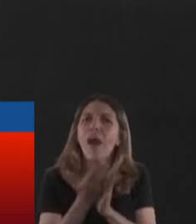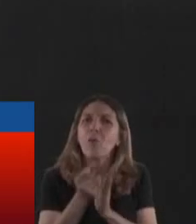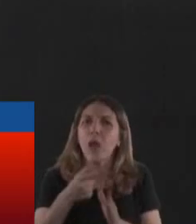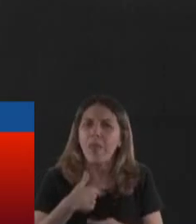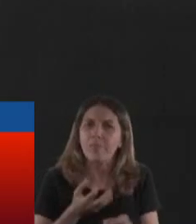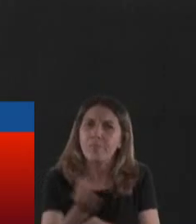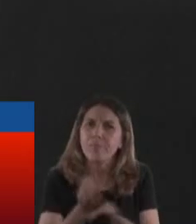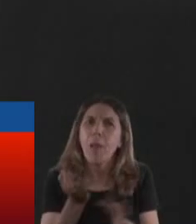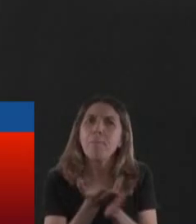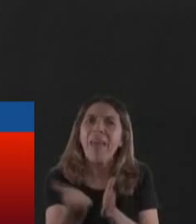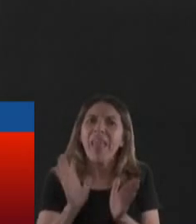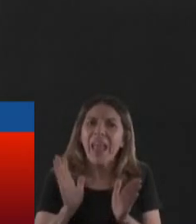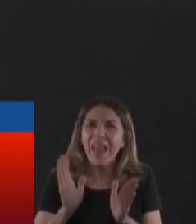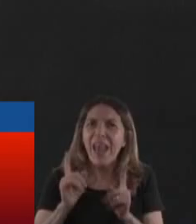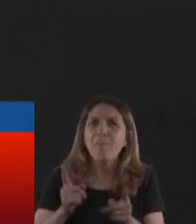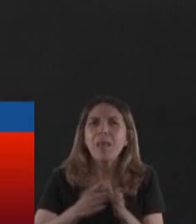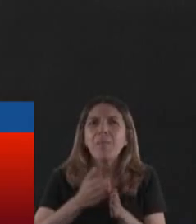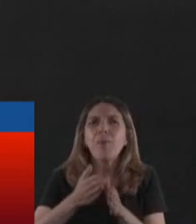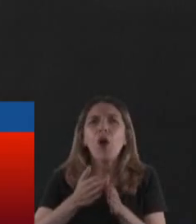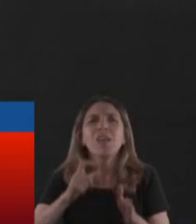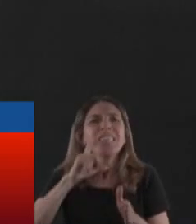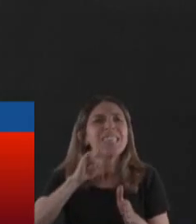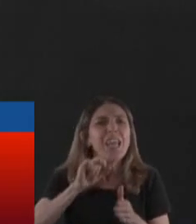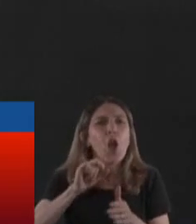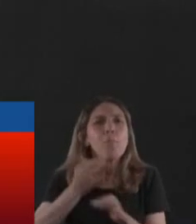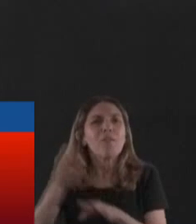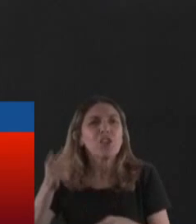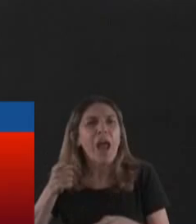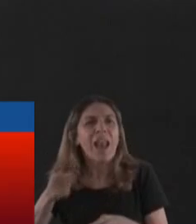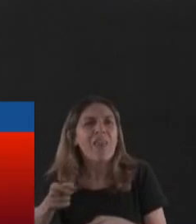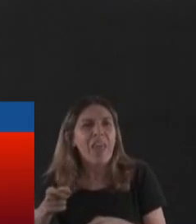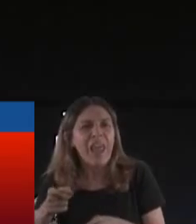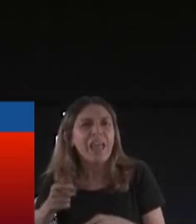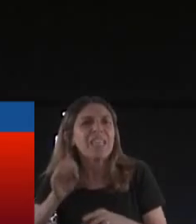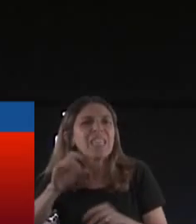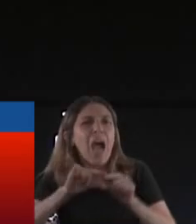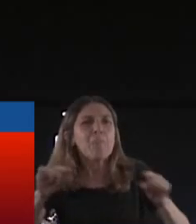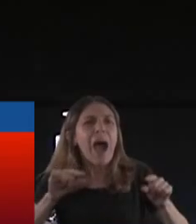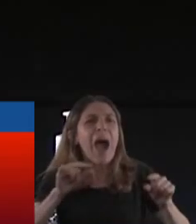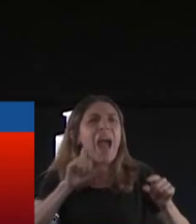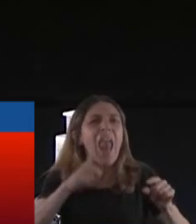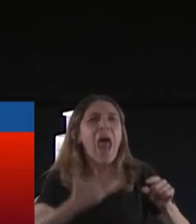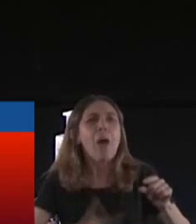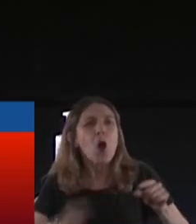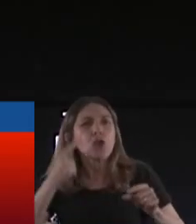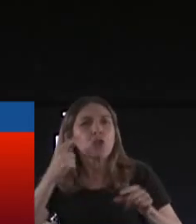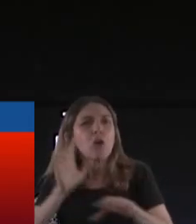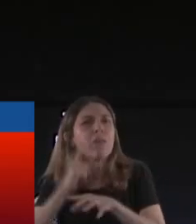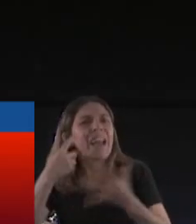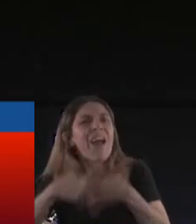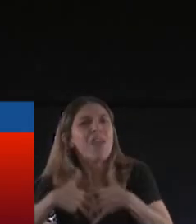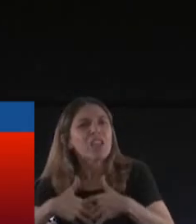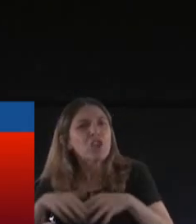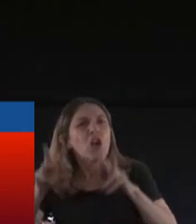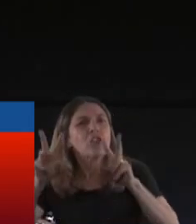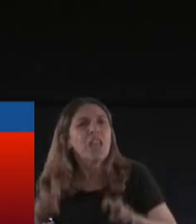que era una materia del ciclo profesional orientado, que se llamaba El aborto, reflexiones acerca